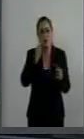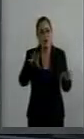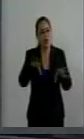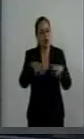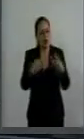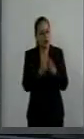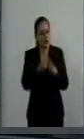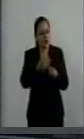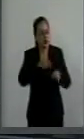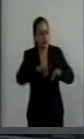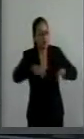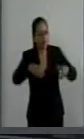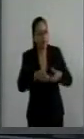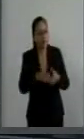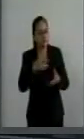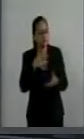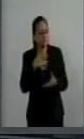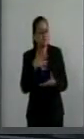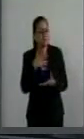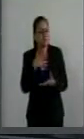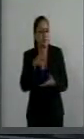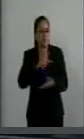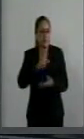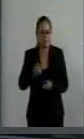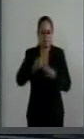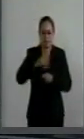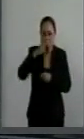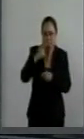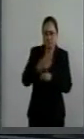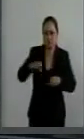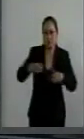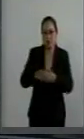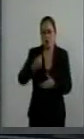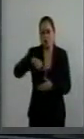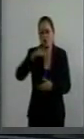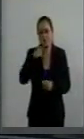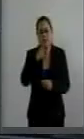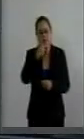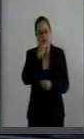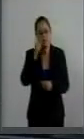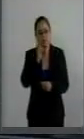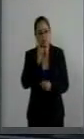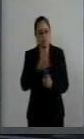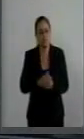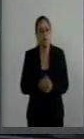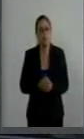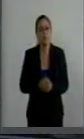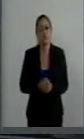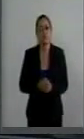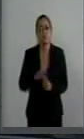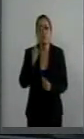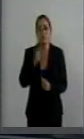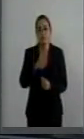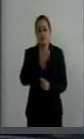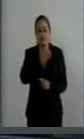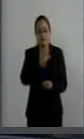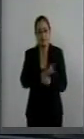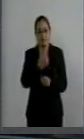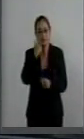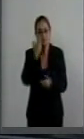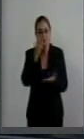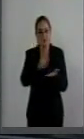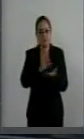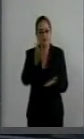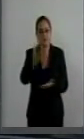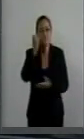consideraciones para la responsabilidad que asumimos como senadoras y senadores. Muy en especial, de